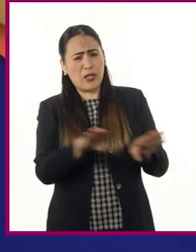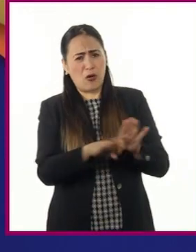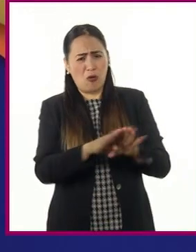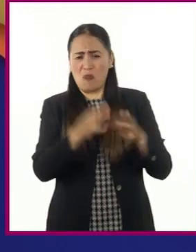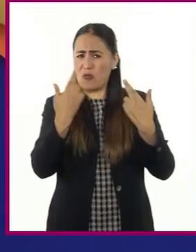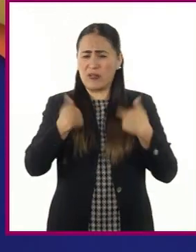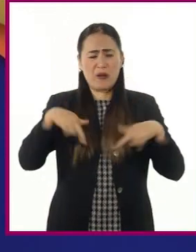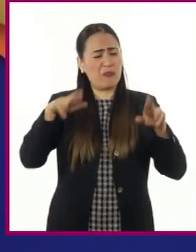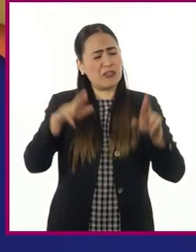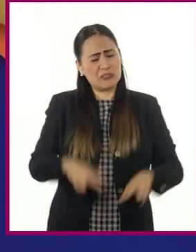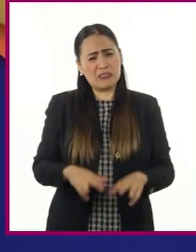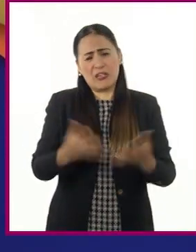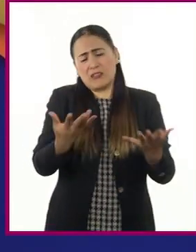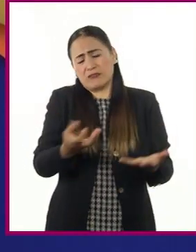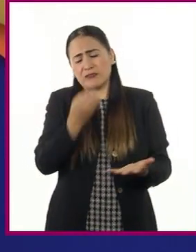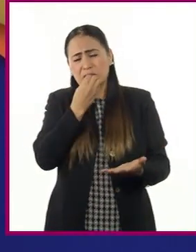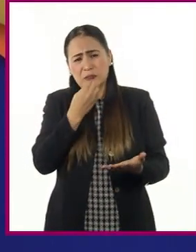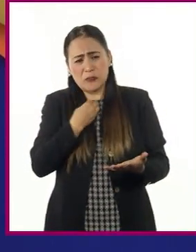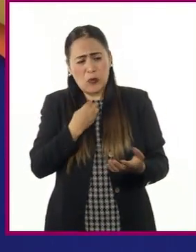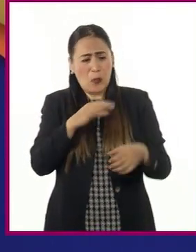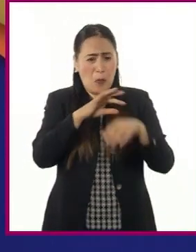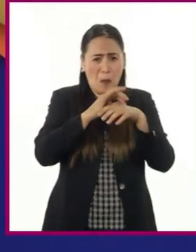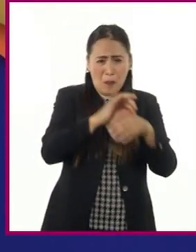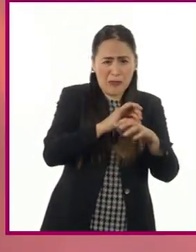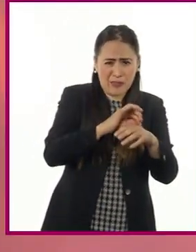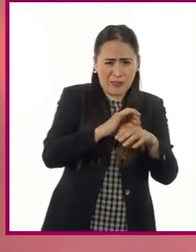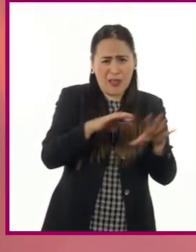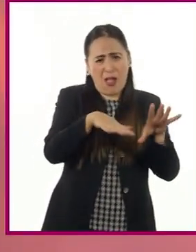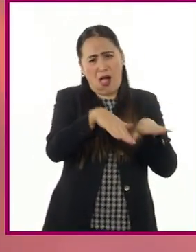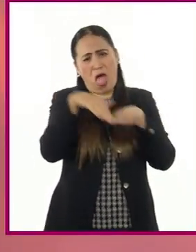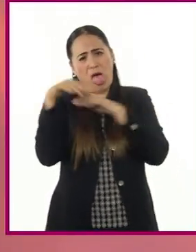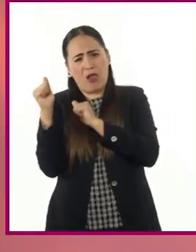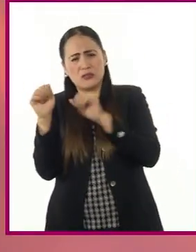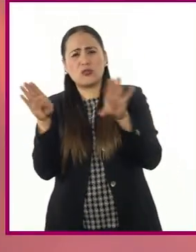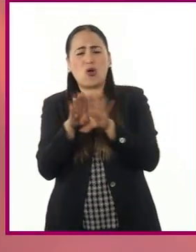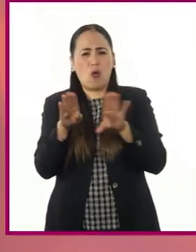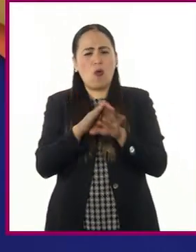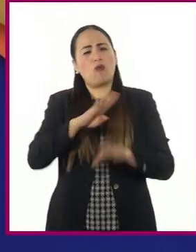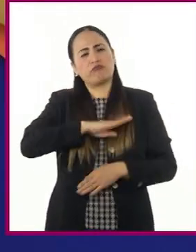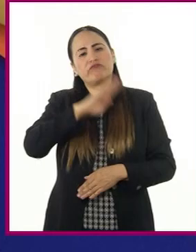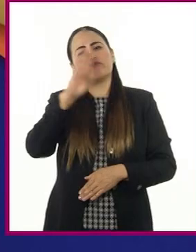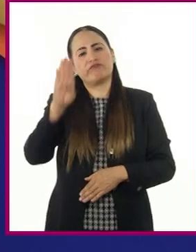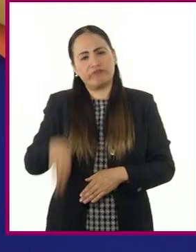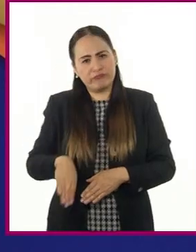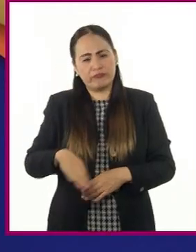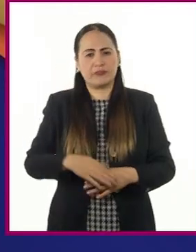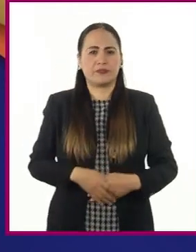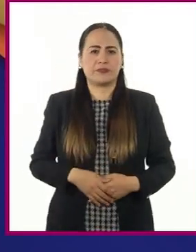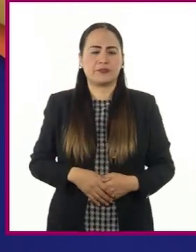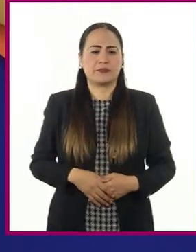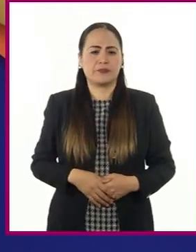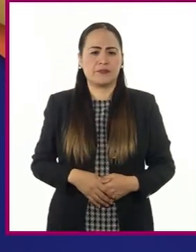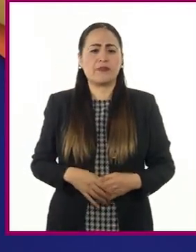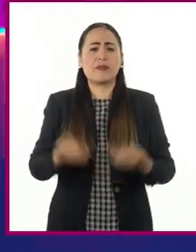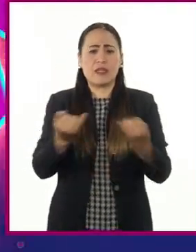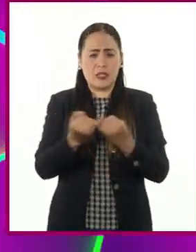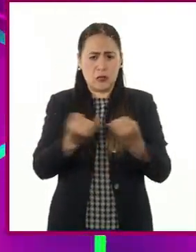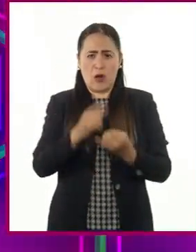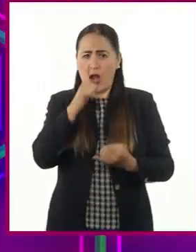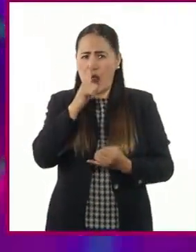forma de fugarse de la dura realidad y el rechazo. Y también nos proyecta la liberación del